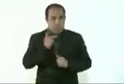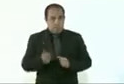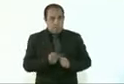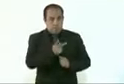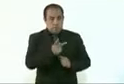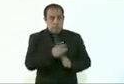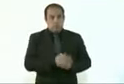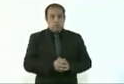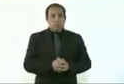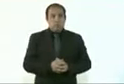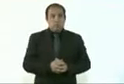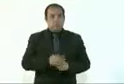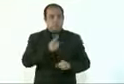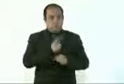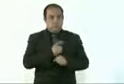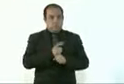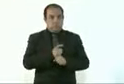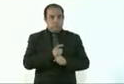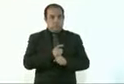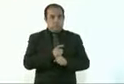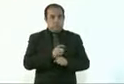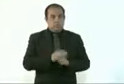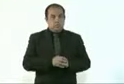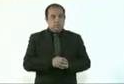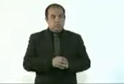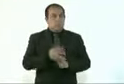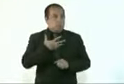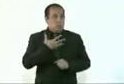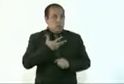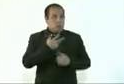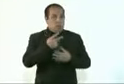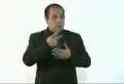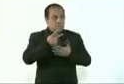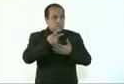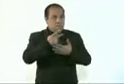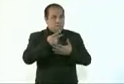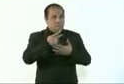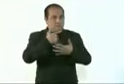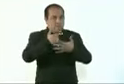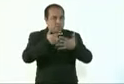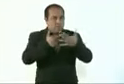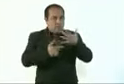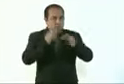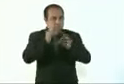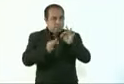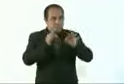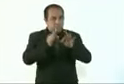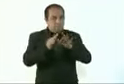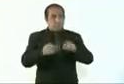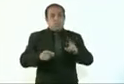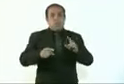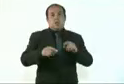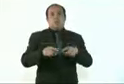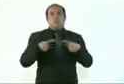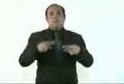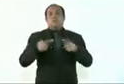Preguntarle primero, ¿ya no se va a llevar un registro puntual de los casos positivos a